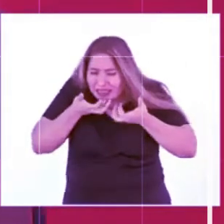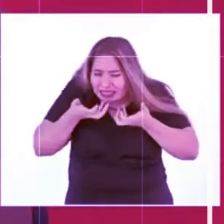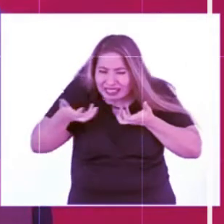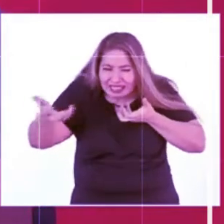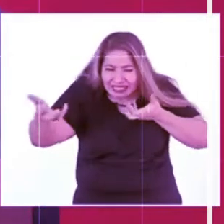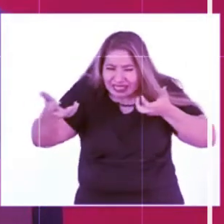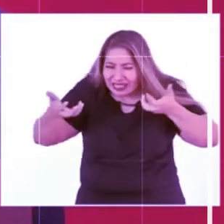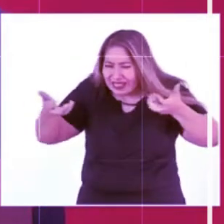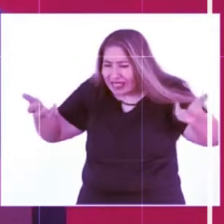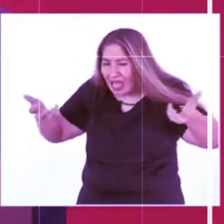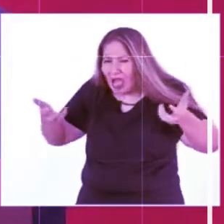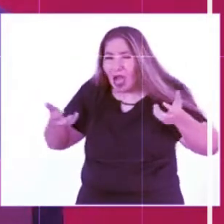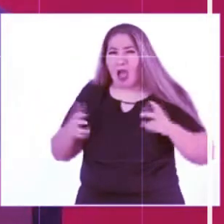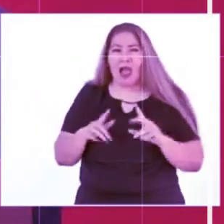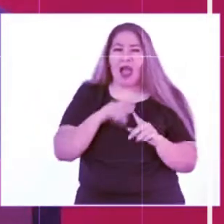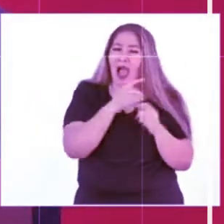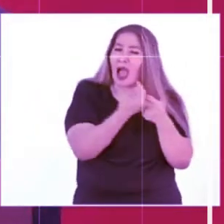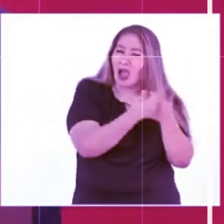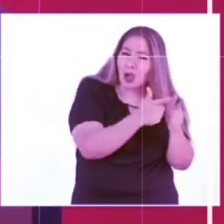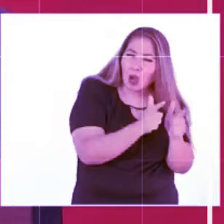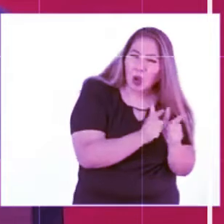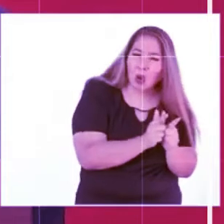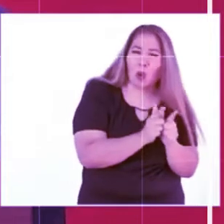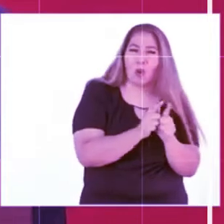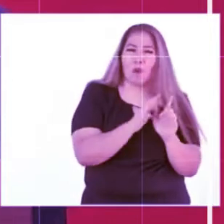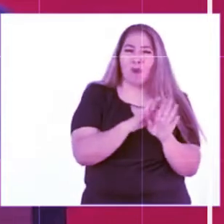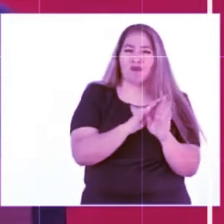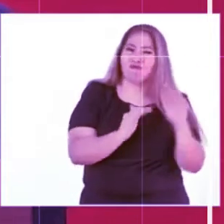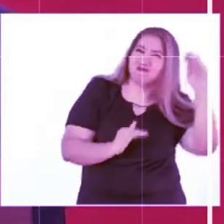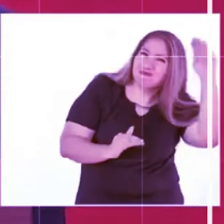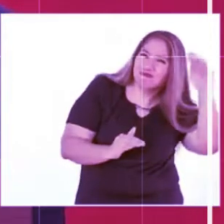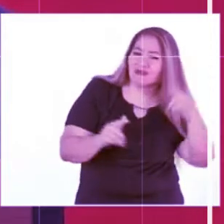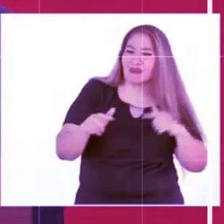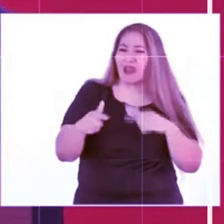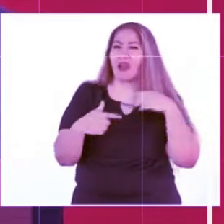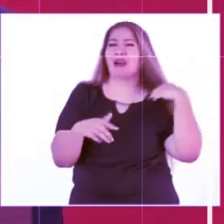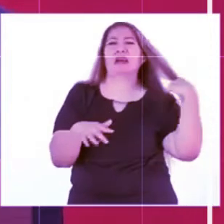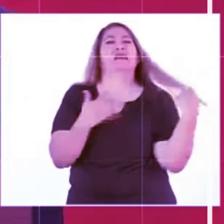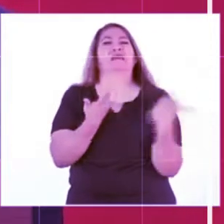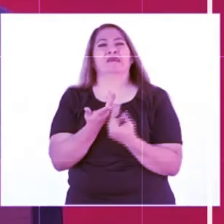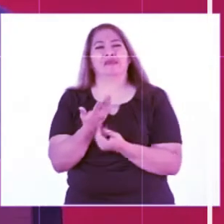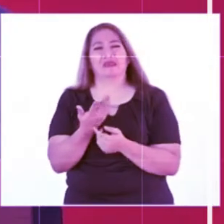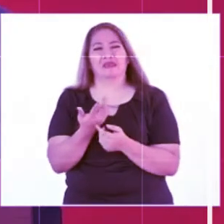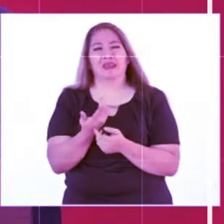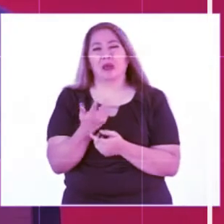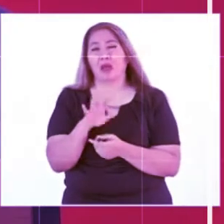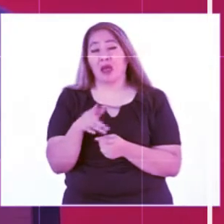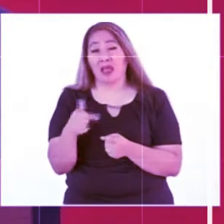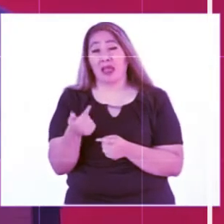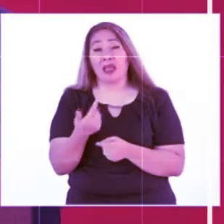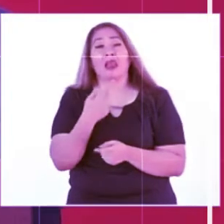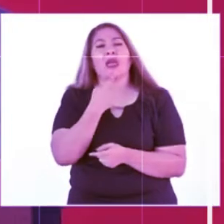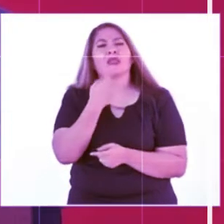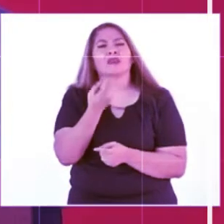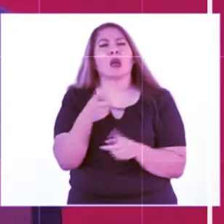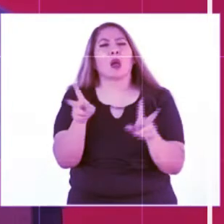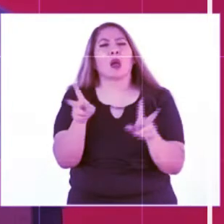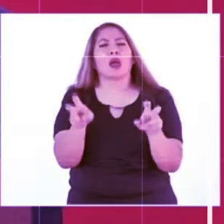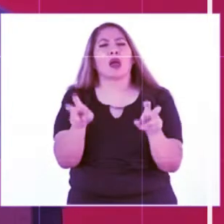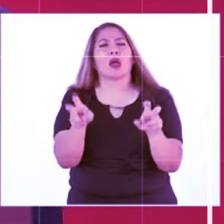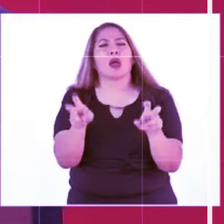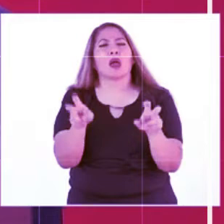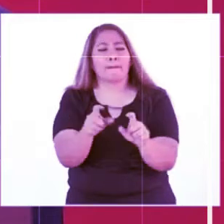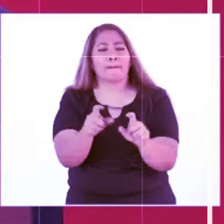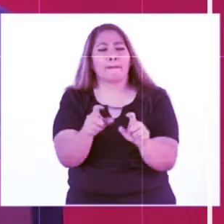polarización clasista y racista, tuvo lugar el llamado pequeño